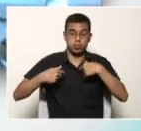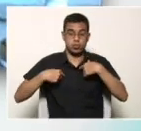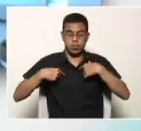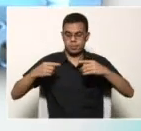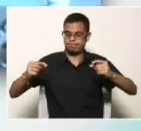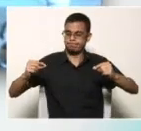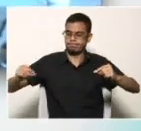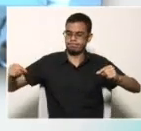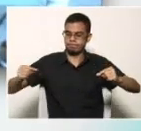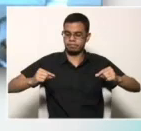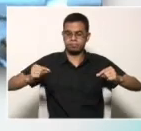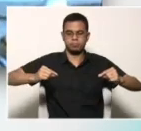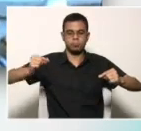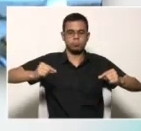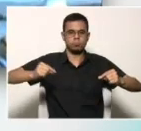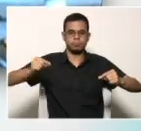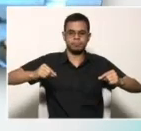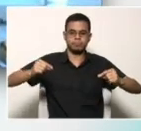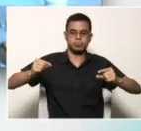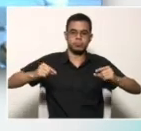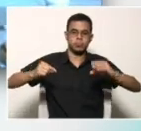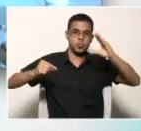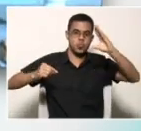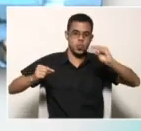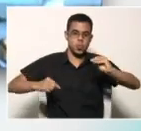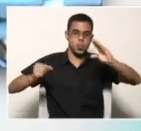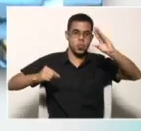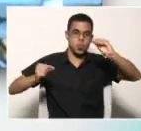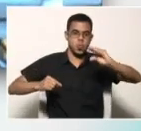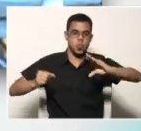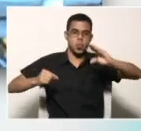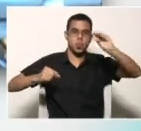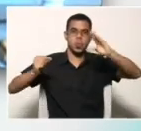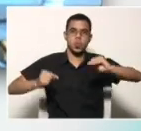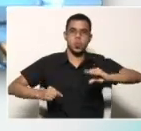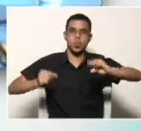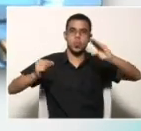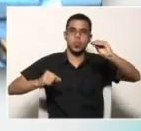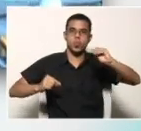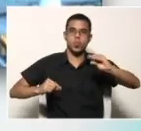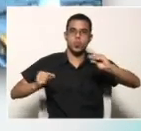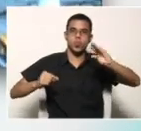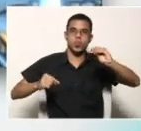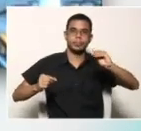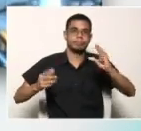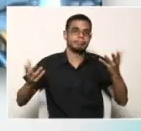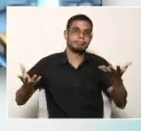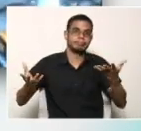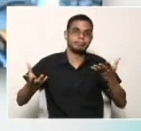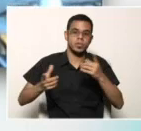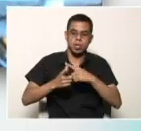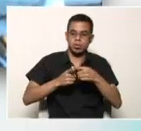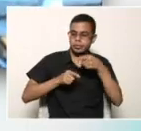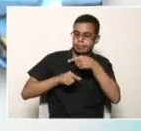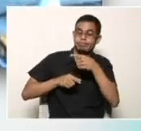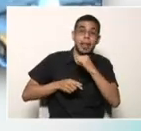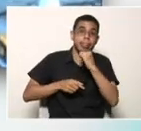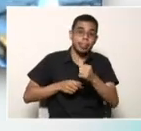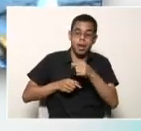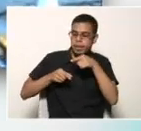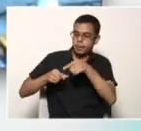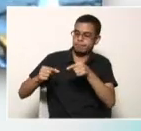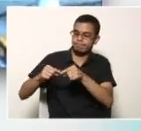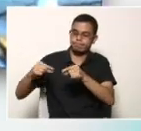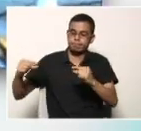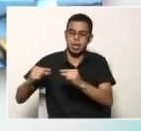prender, giro, y al yo girar, ella apaga, ¿sí? Entonces, como ella está